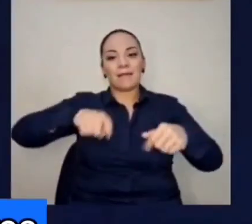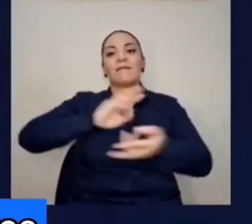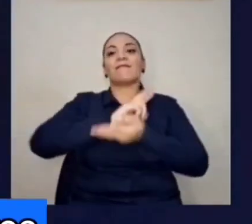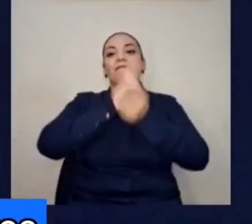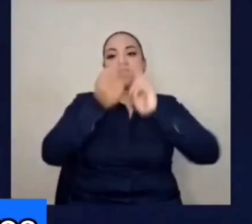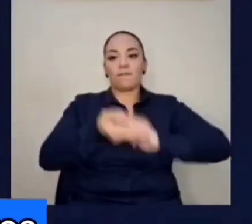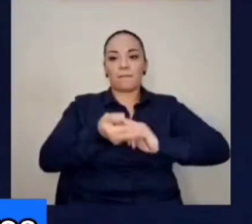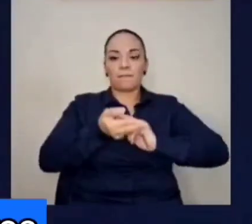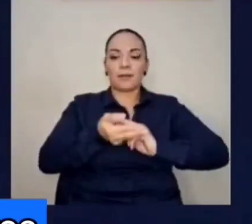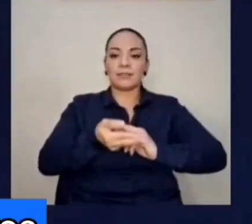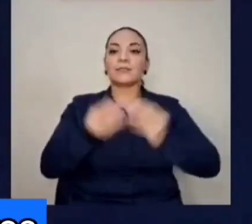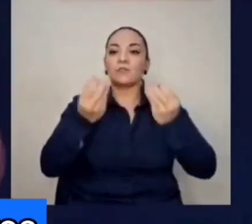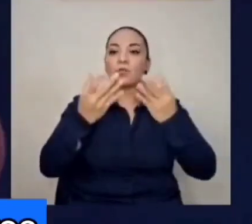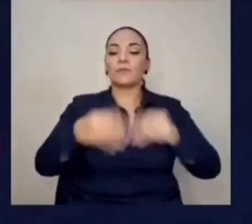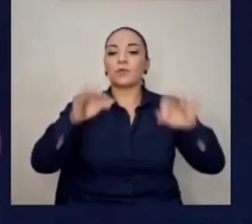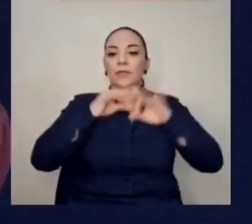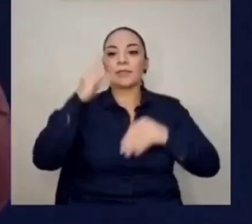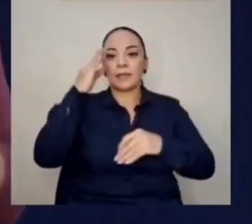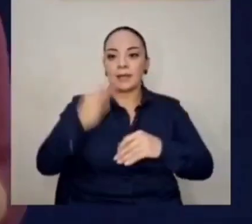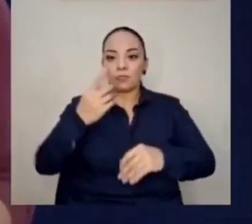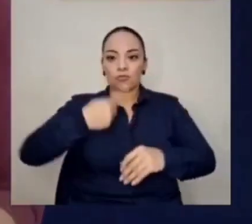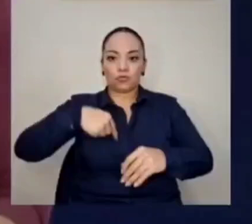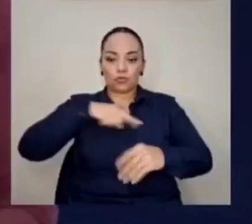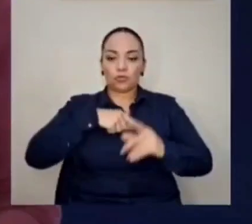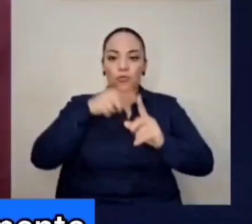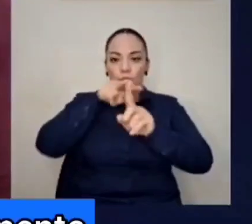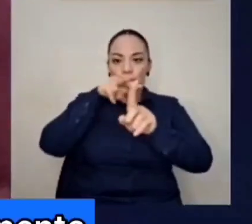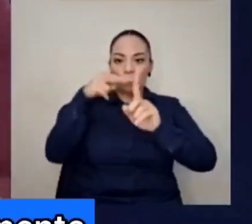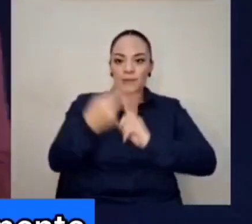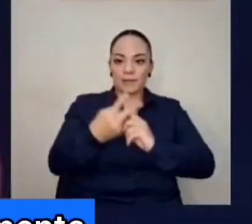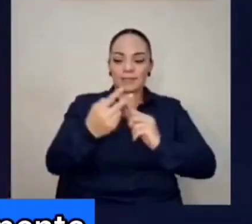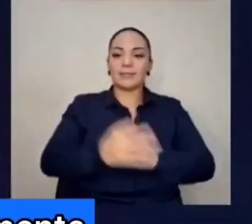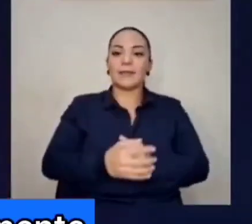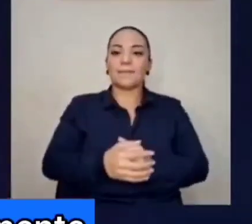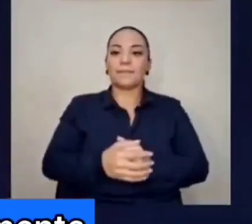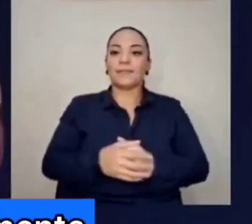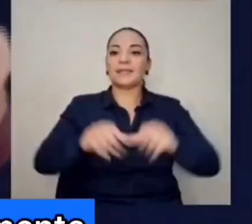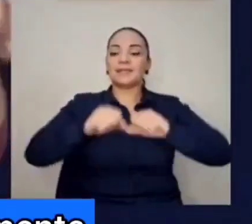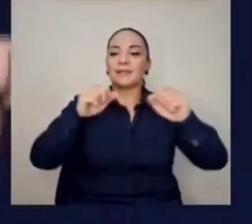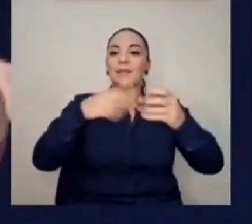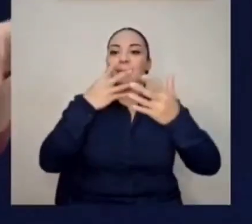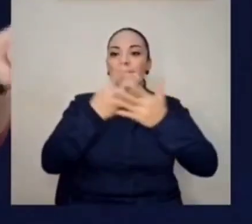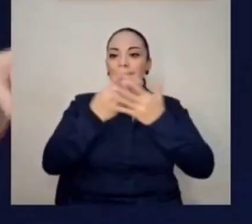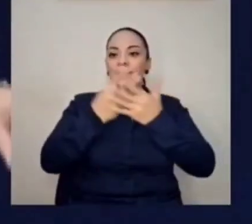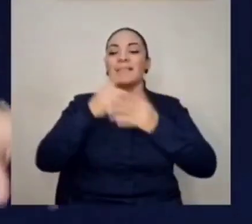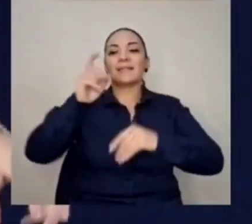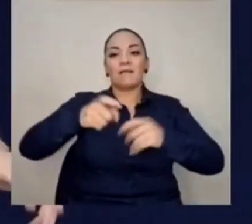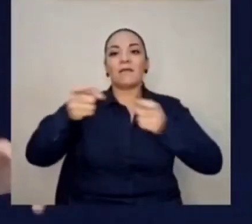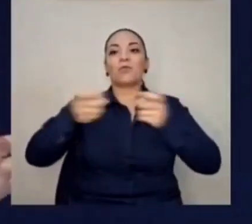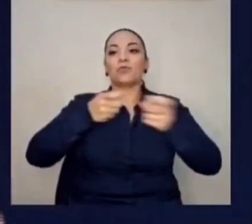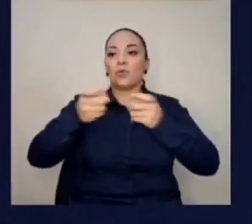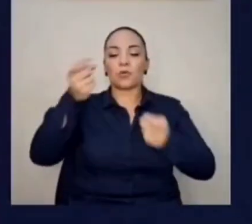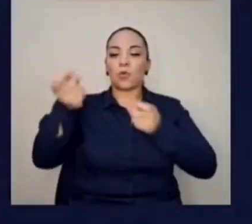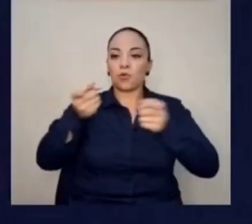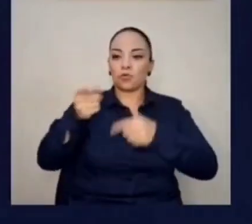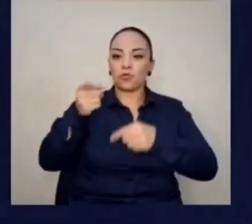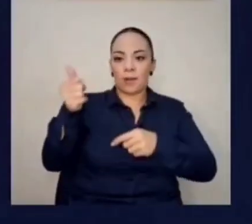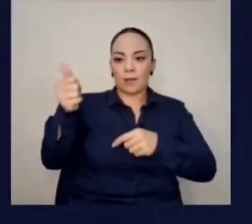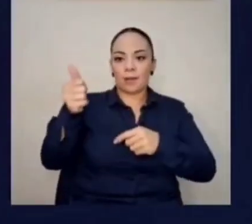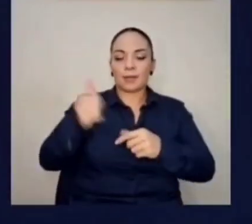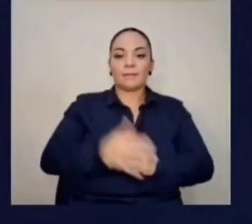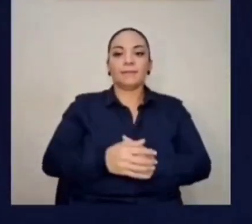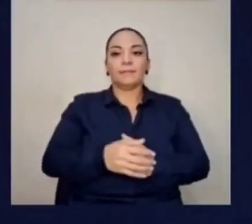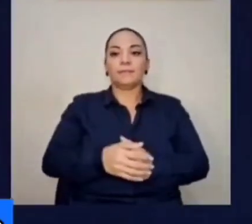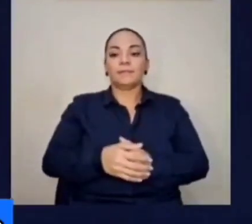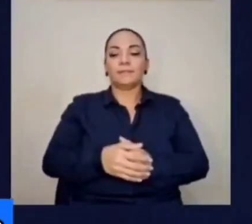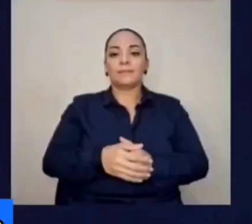es importante, creeríamos nosotros, desde nuestro punto de vista, que el sistema penal debe ser completamente controlado por el gobierno. El sistema